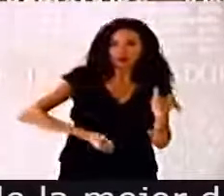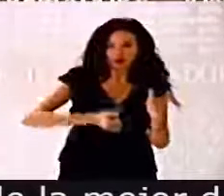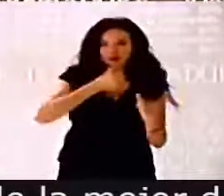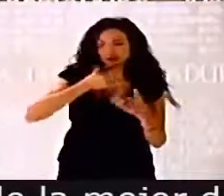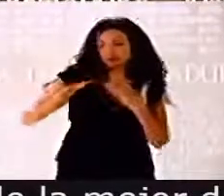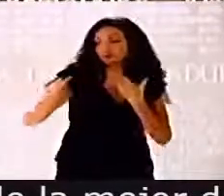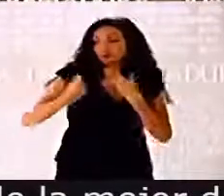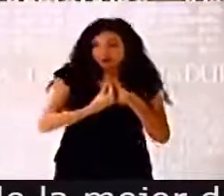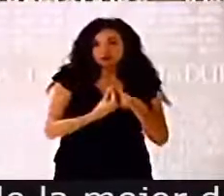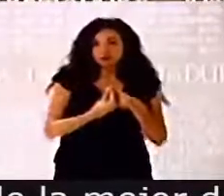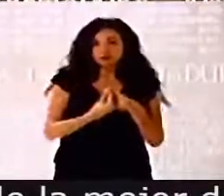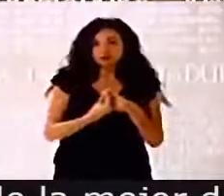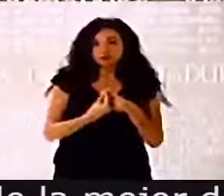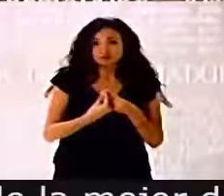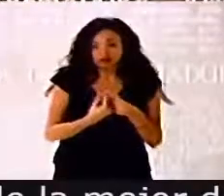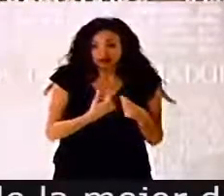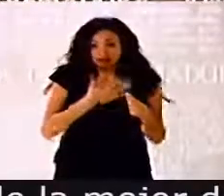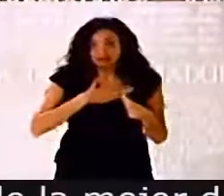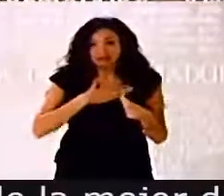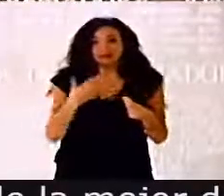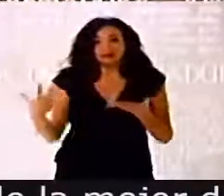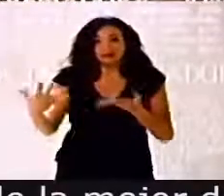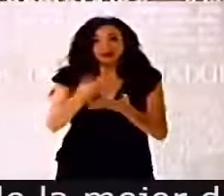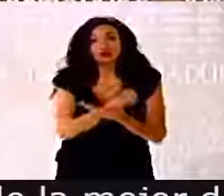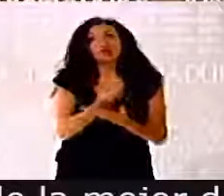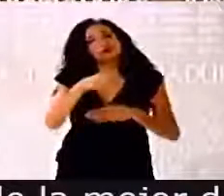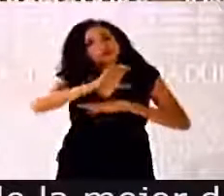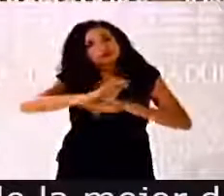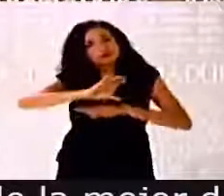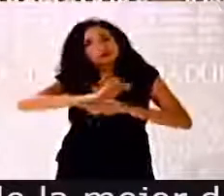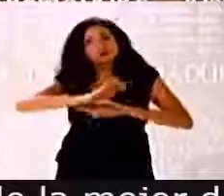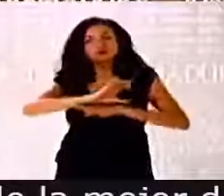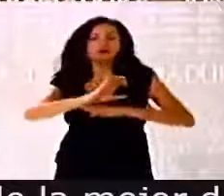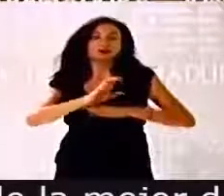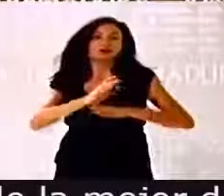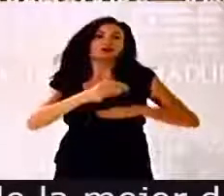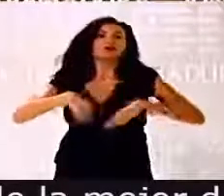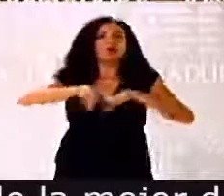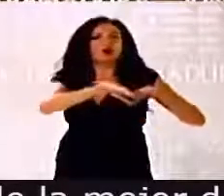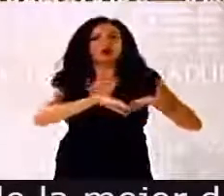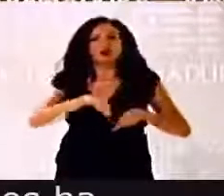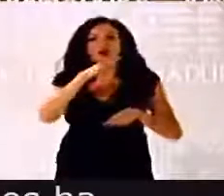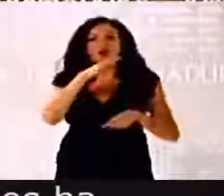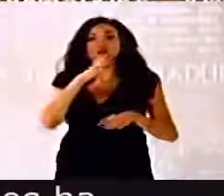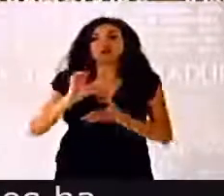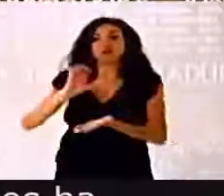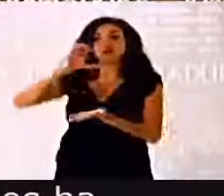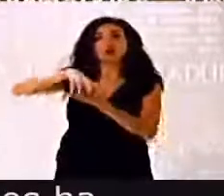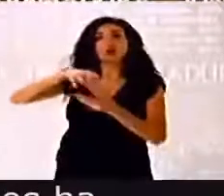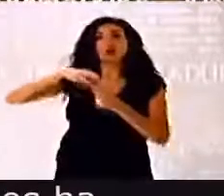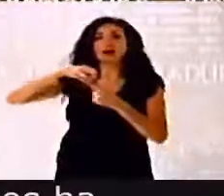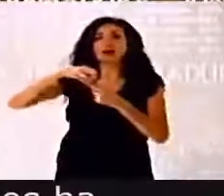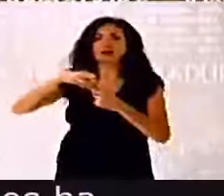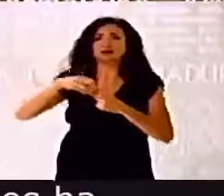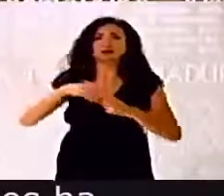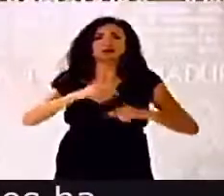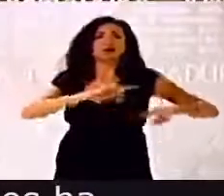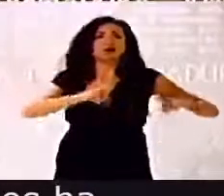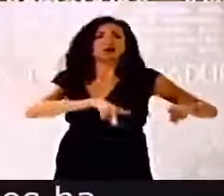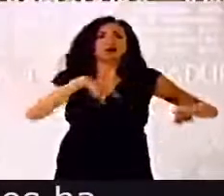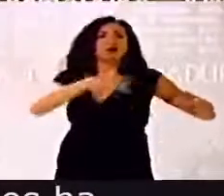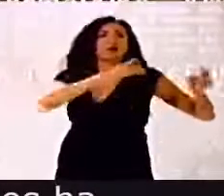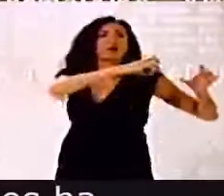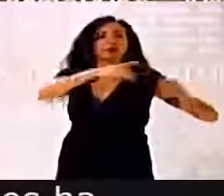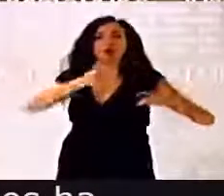acompañado, en el que nos ha acompañado en la Consejería de Igualdad y Portavocía al frente de un organismo que no es cualquier dirección general, como todos ustedes saben,